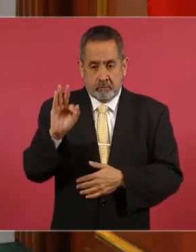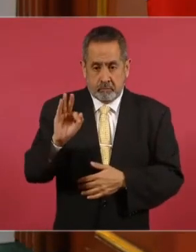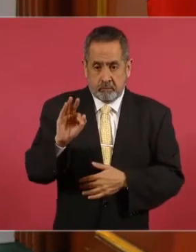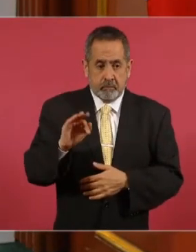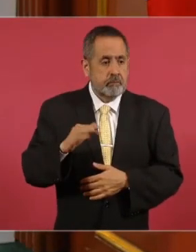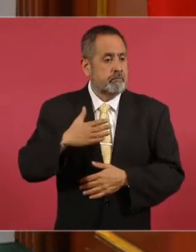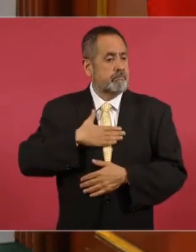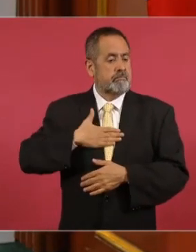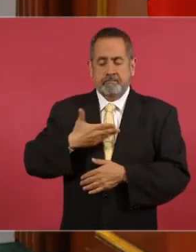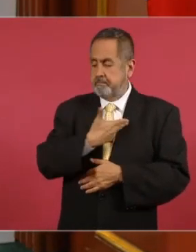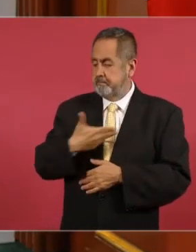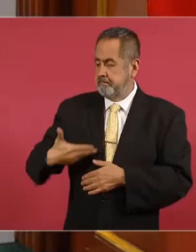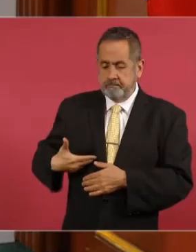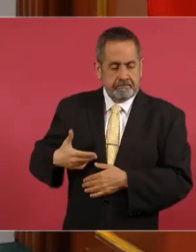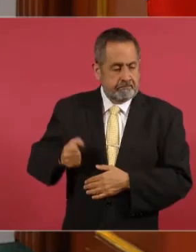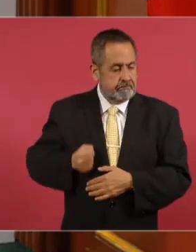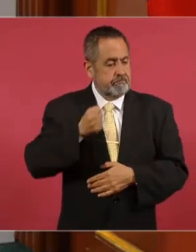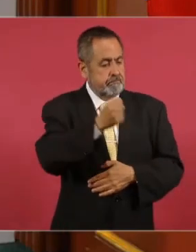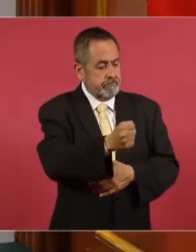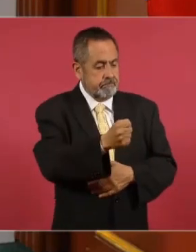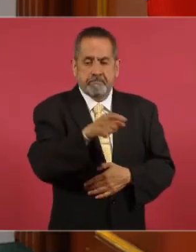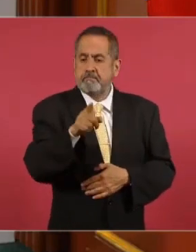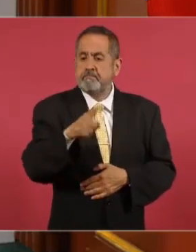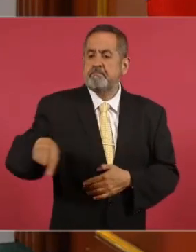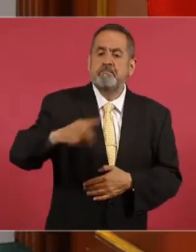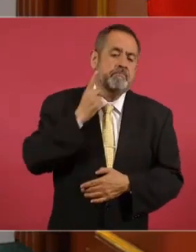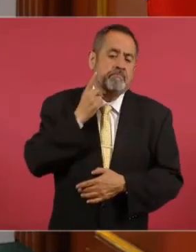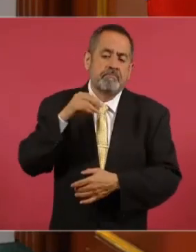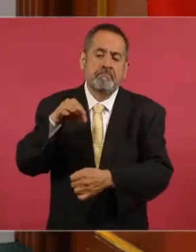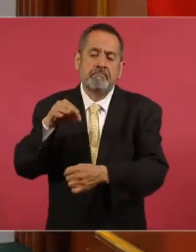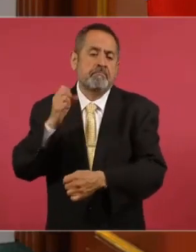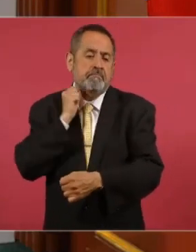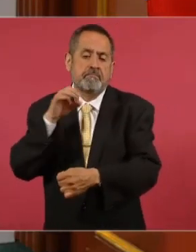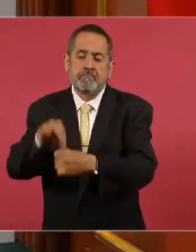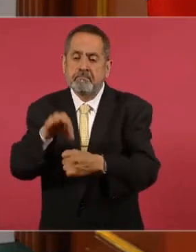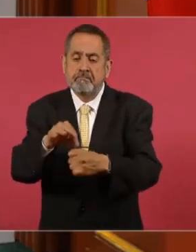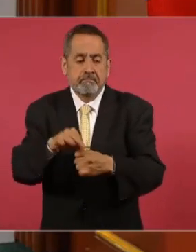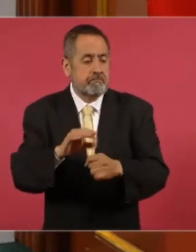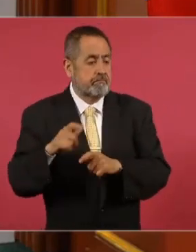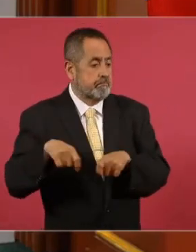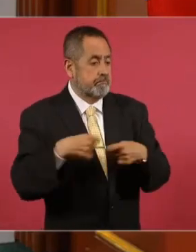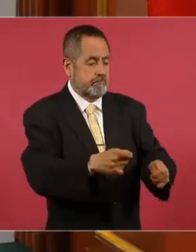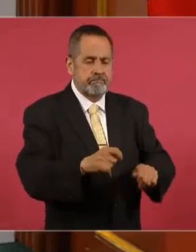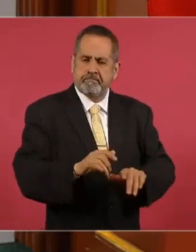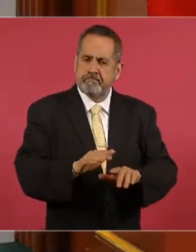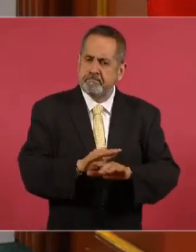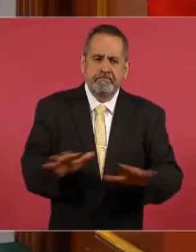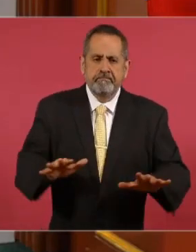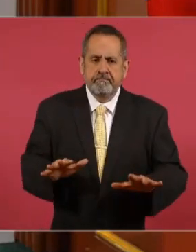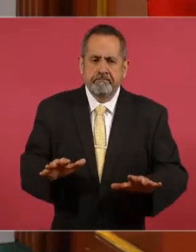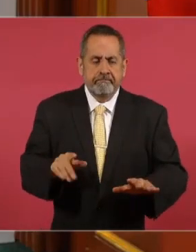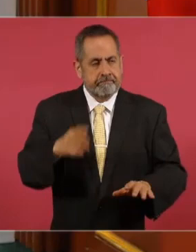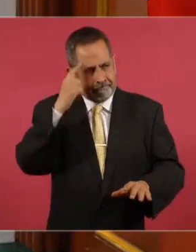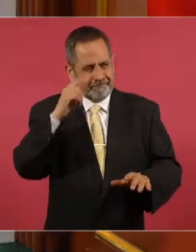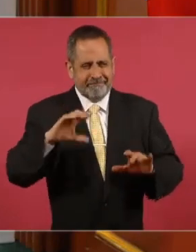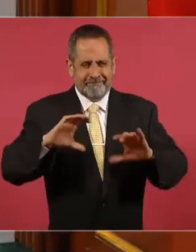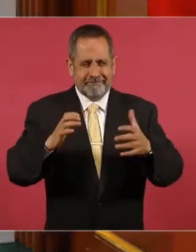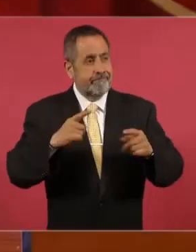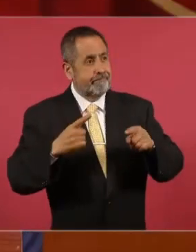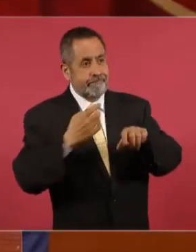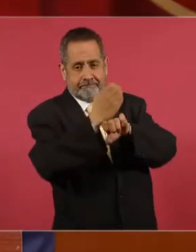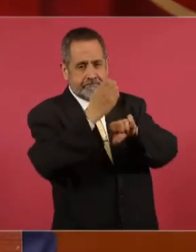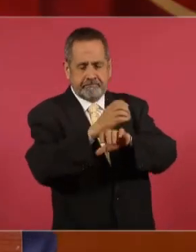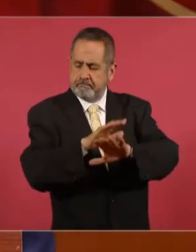propuestos por el Poder Ejecutivo y nombrados por diputados y senadores en los congresos,